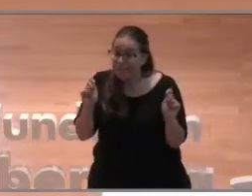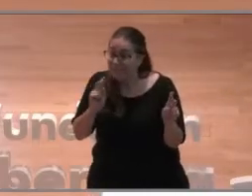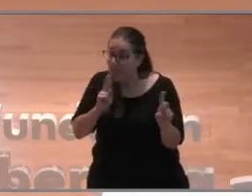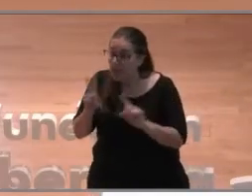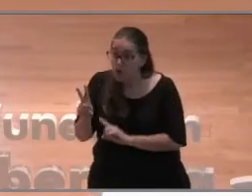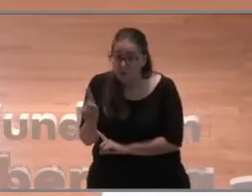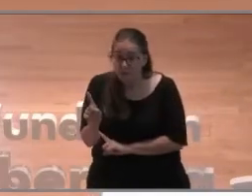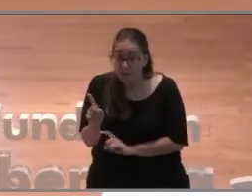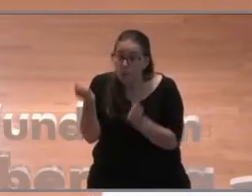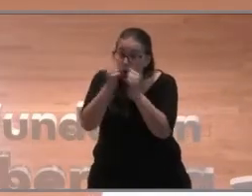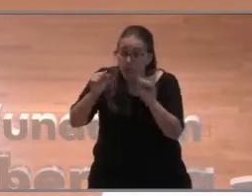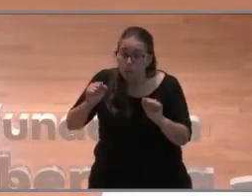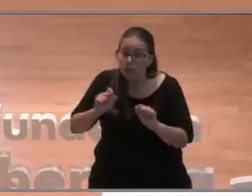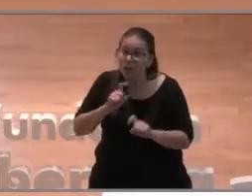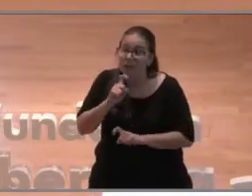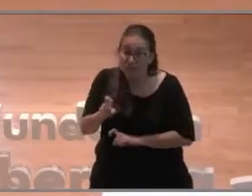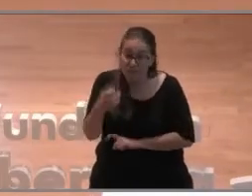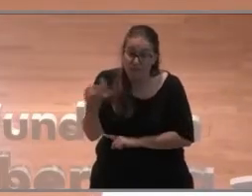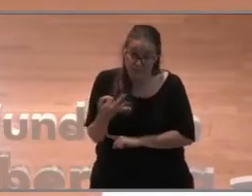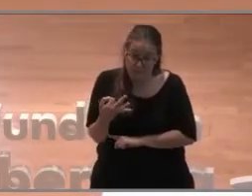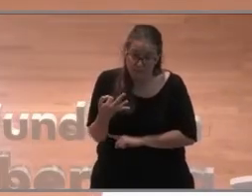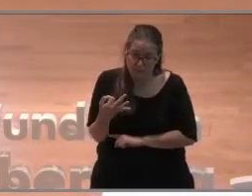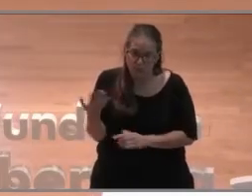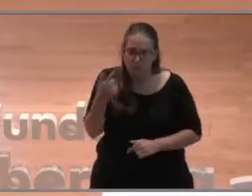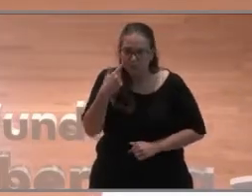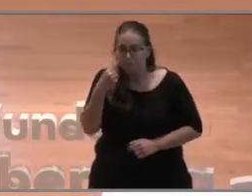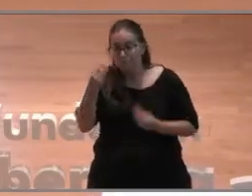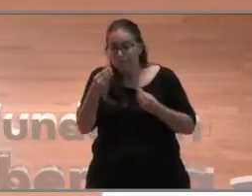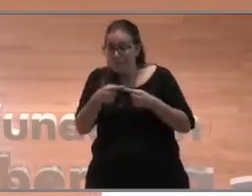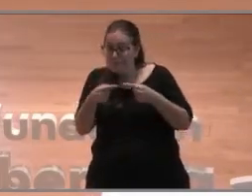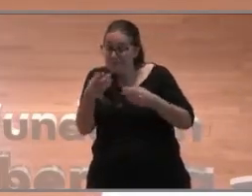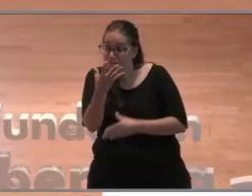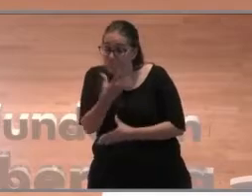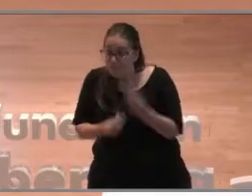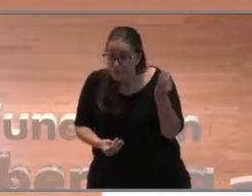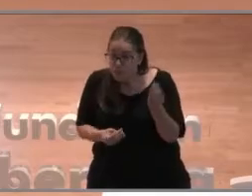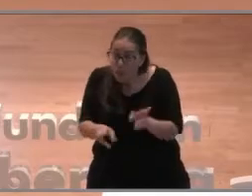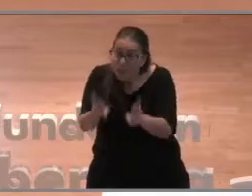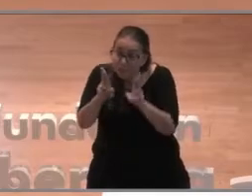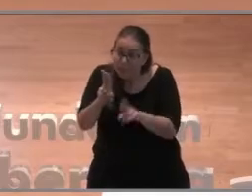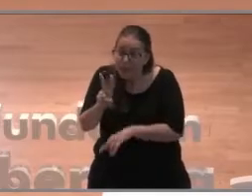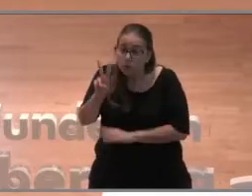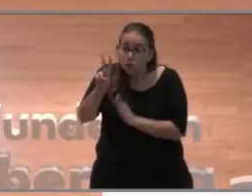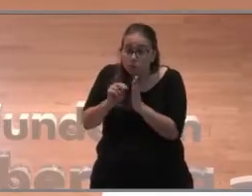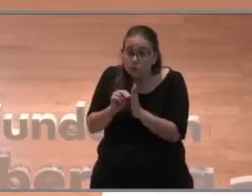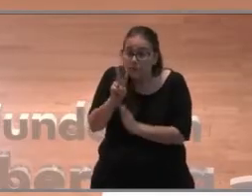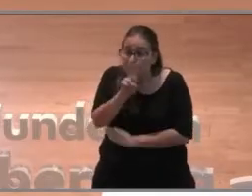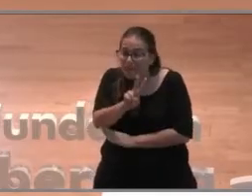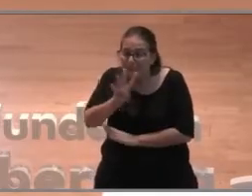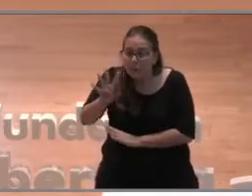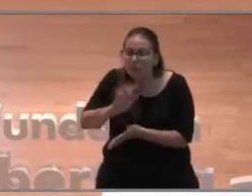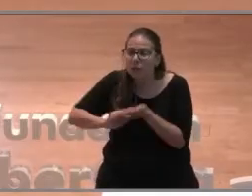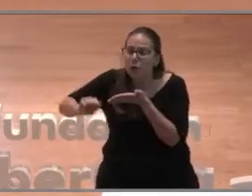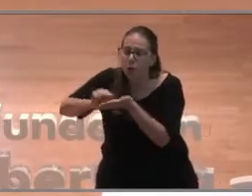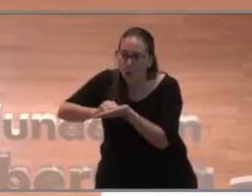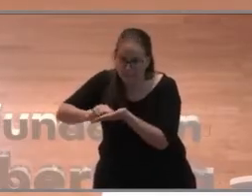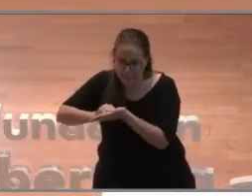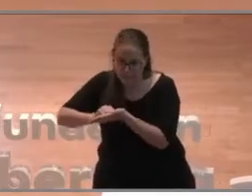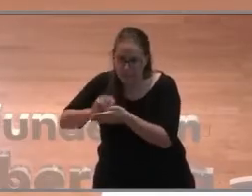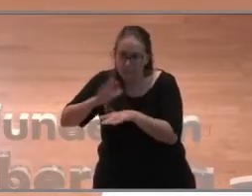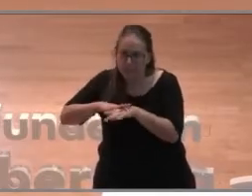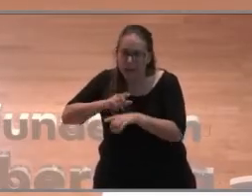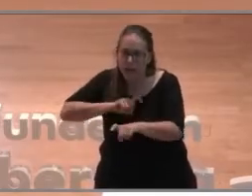tendríamos que dar. Por tanto, un déficit que se espera subsanar en el 2024 es volver a las zonas isoclimáticas